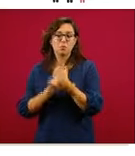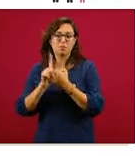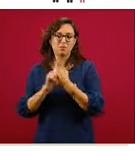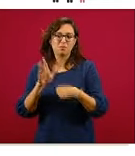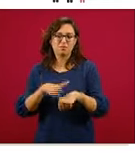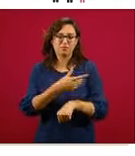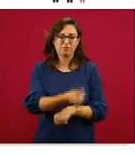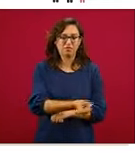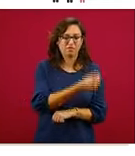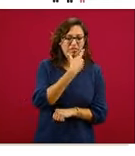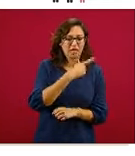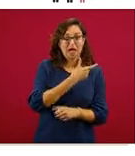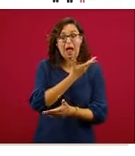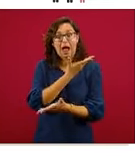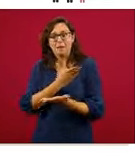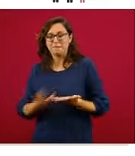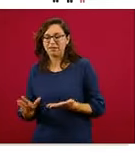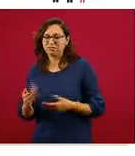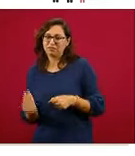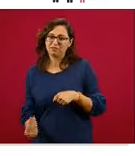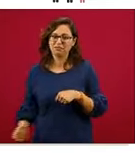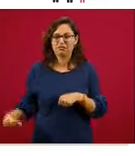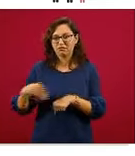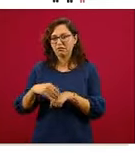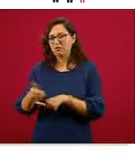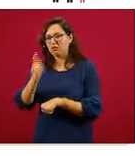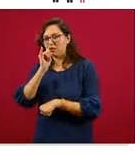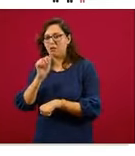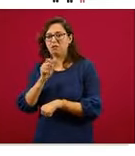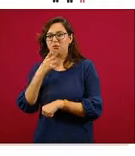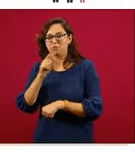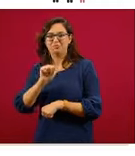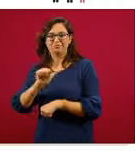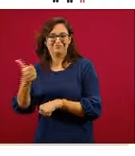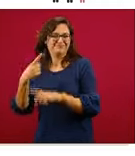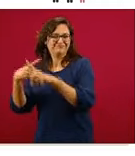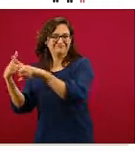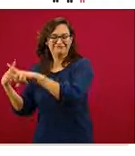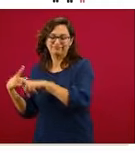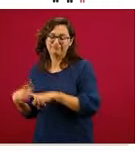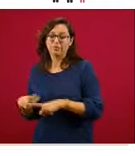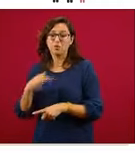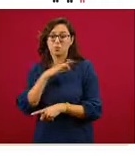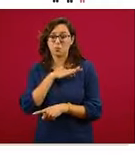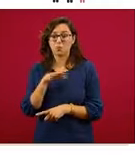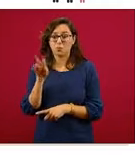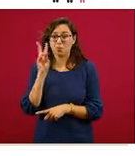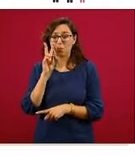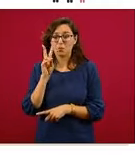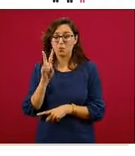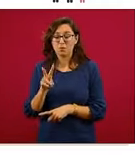de otra sustancia. Y aquí podemos ver el consumo de benzodiazepinas. Esto es un dato de la ENCODAT de hace unos años,